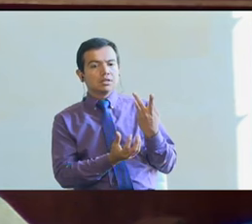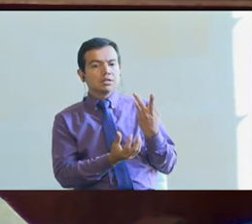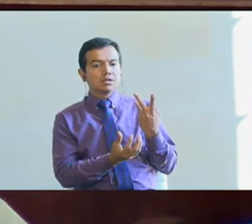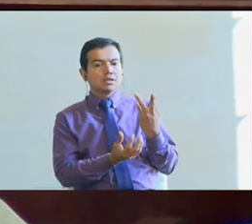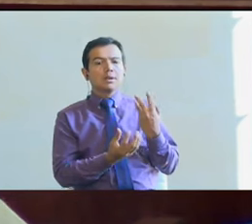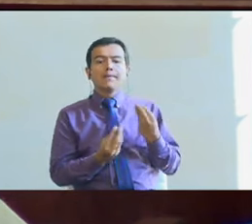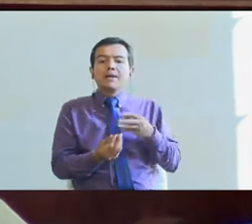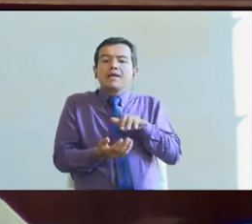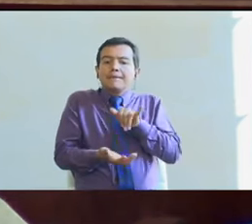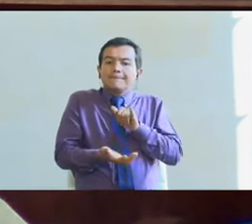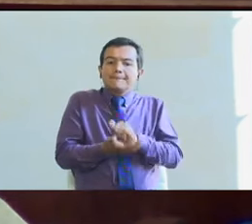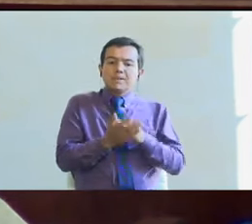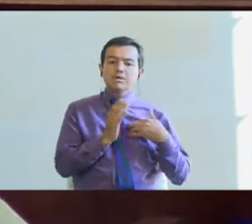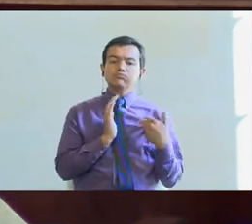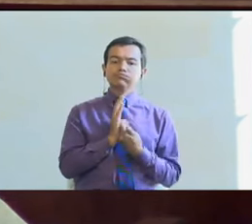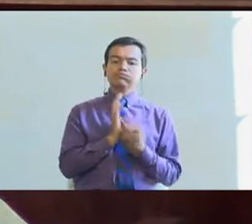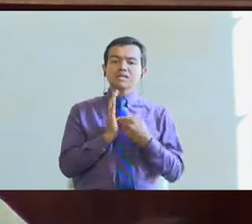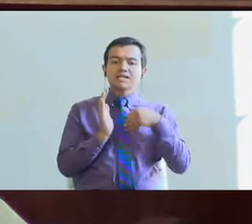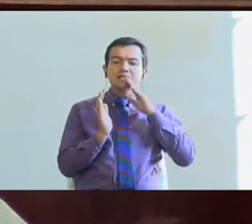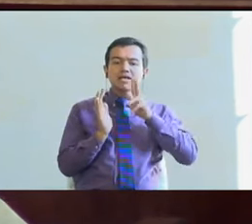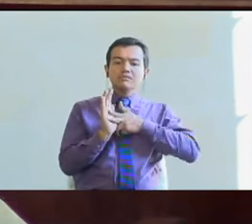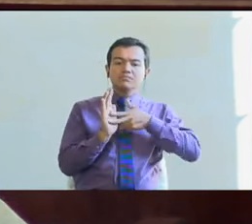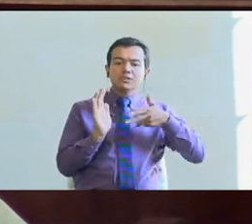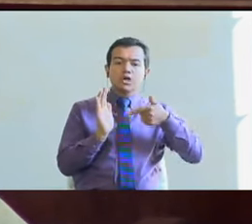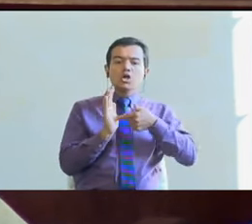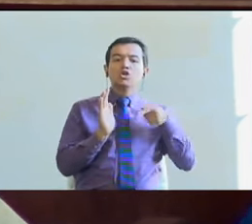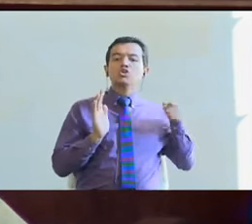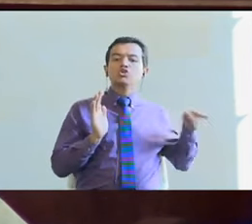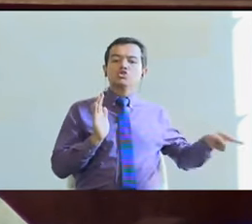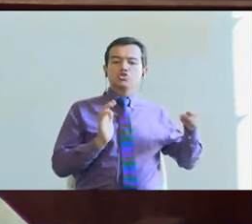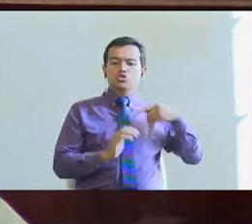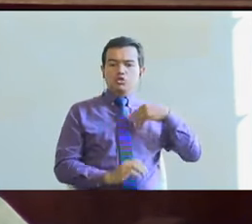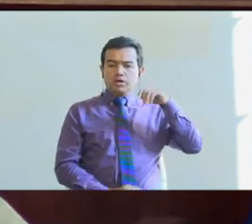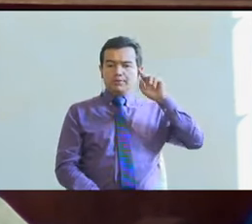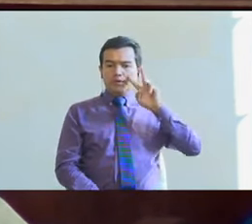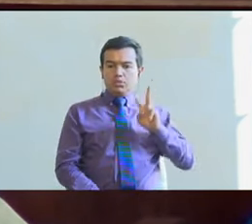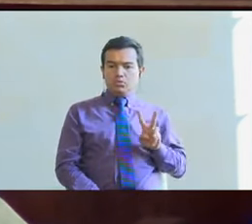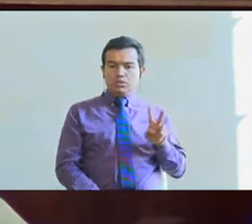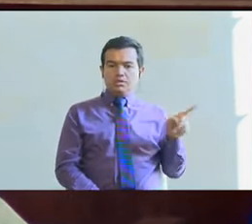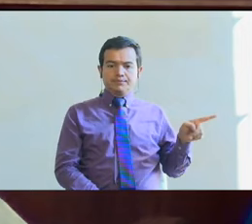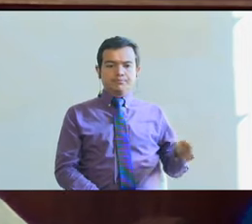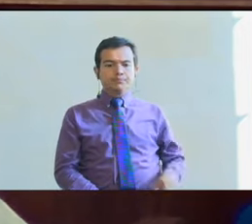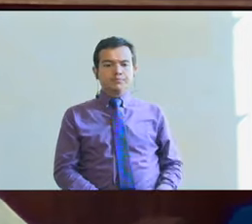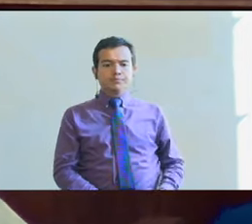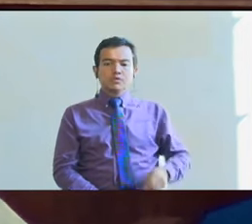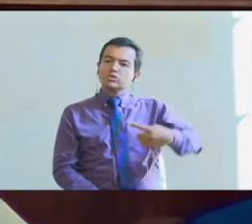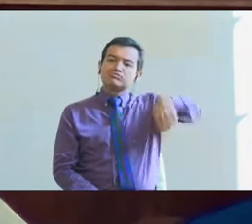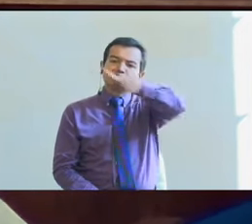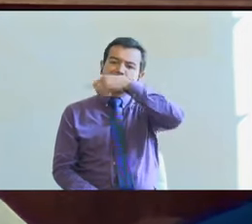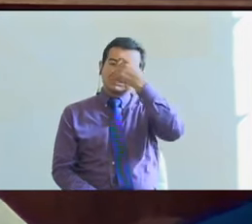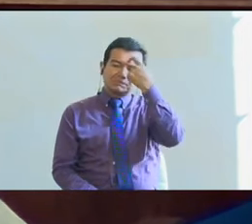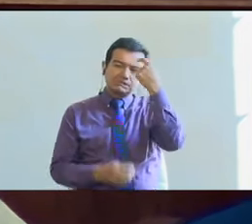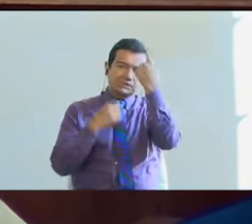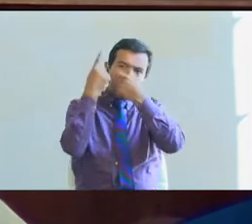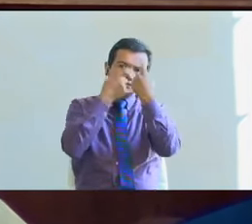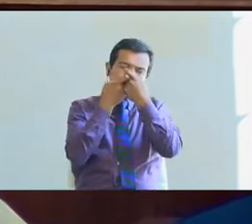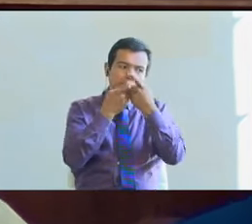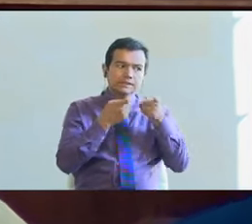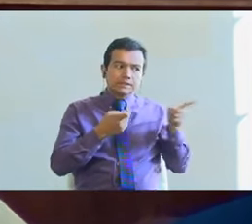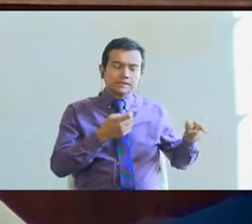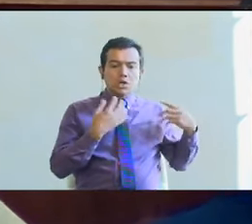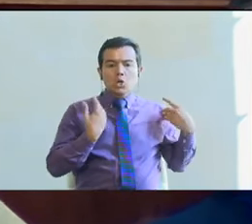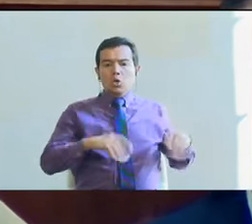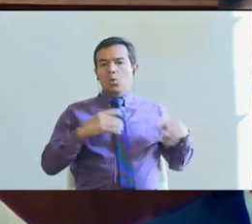garantiza la Constitución de la República bolivariana de Venezuela imagínense ustedes realmente el peligro que esto